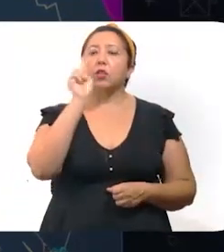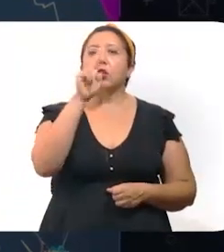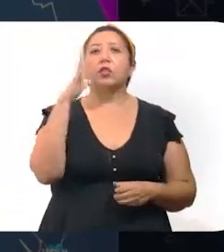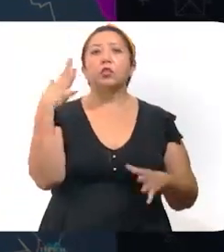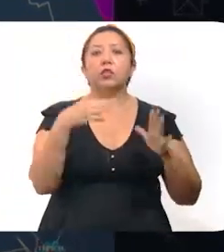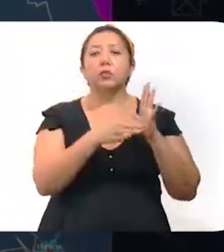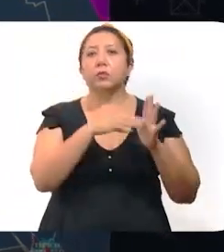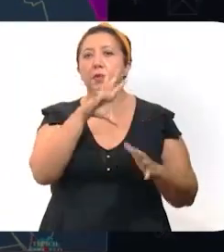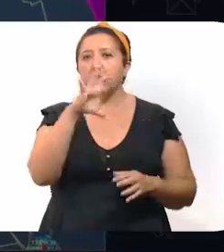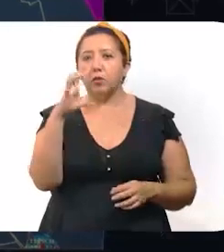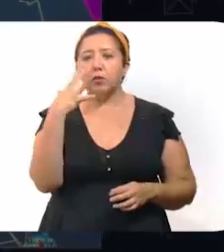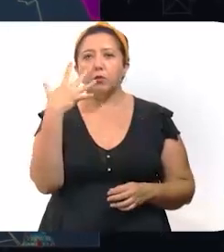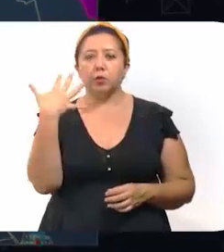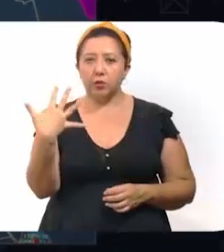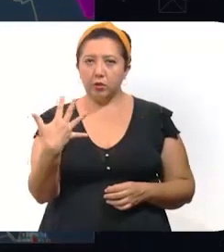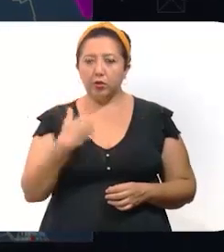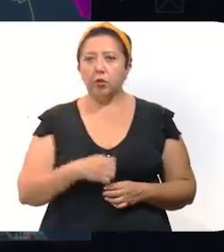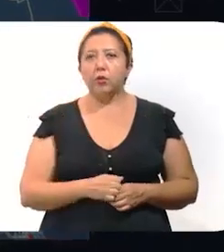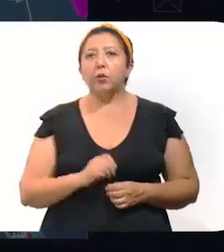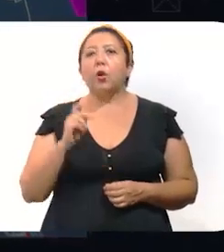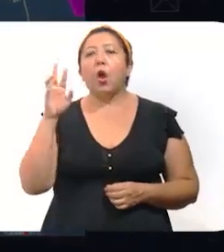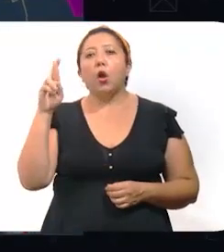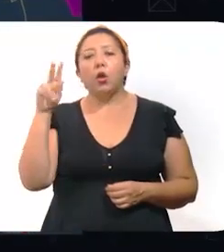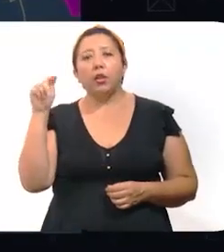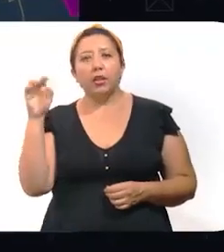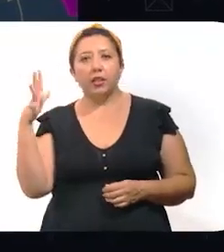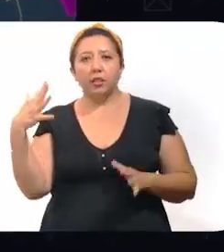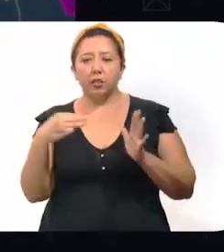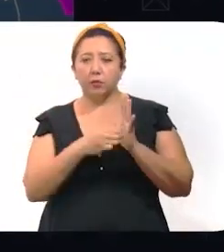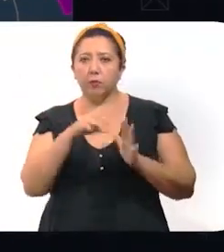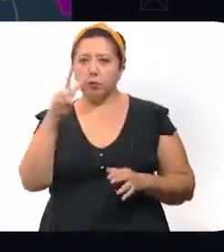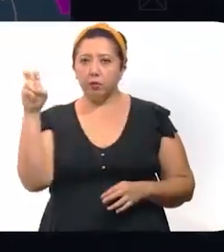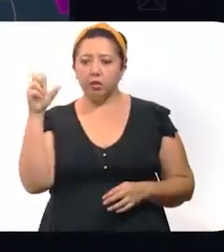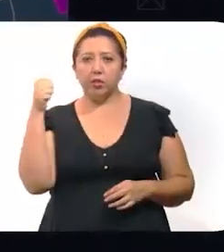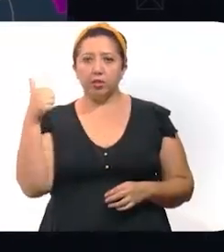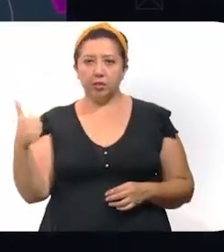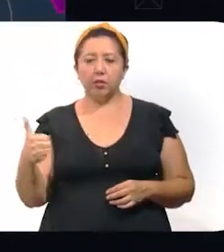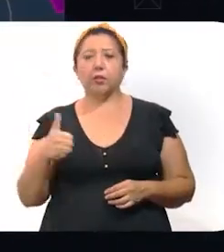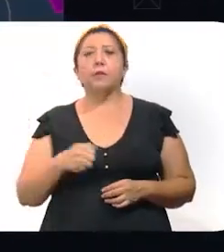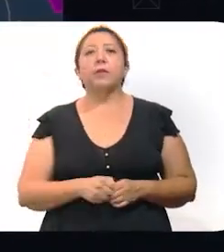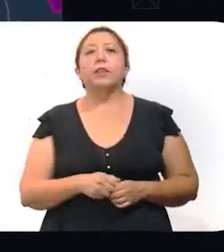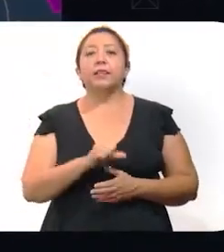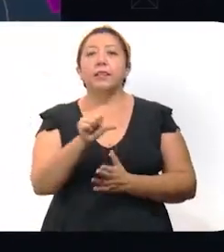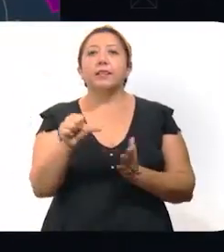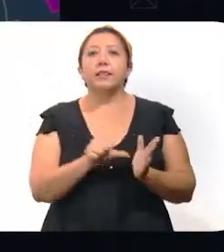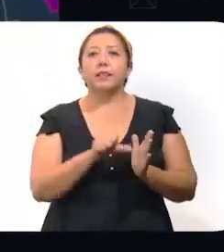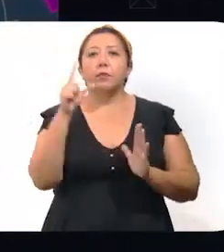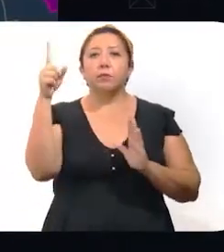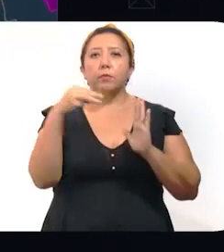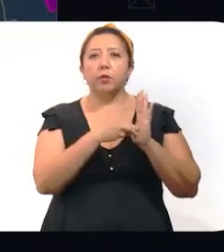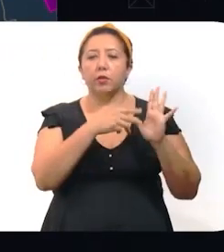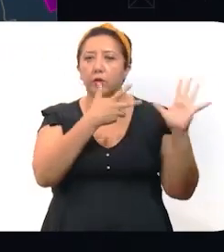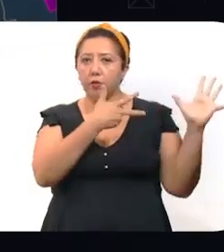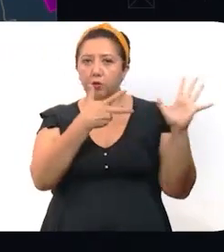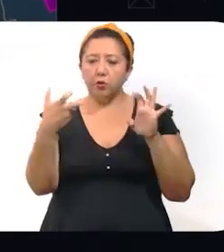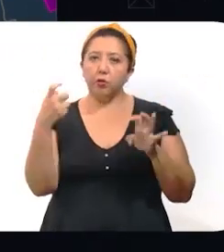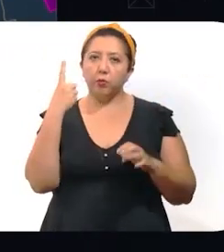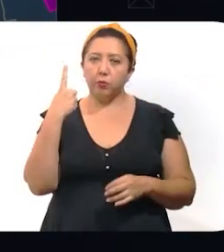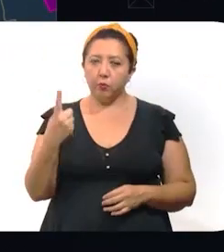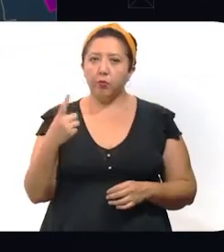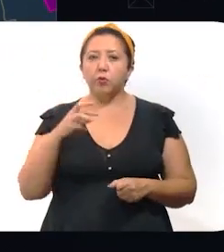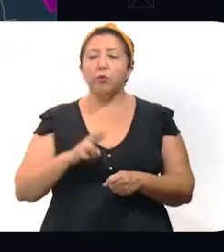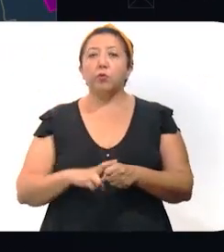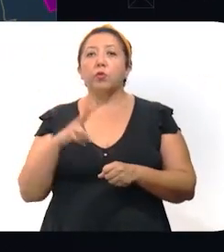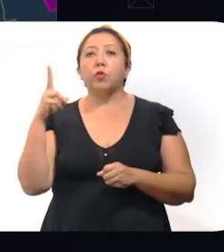norte 5.555, en la zona oriente 5.206, en la zona centro 1.801, en la zona